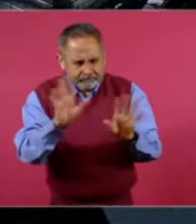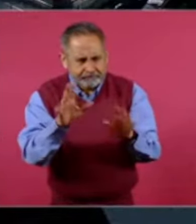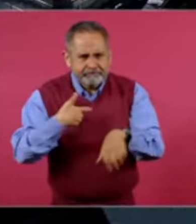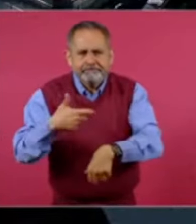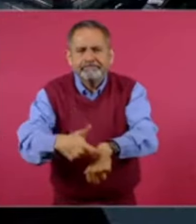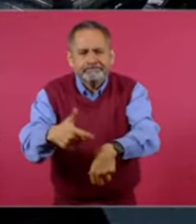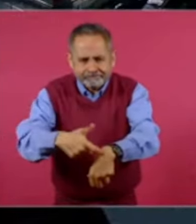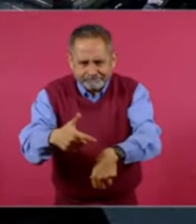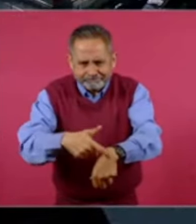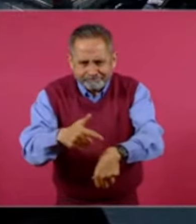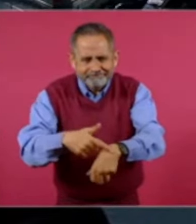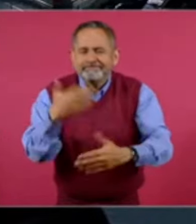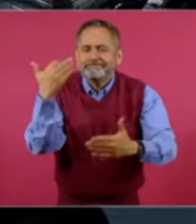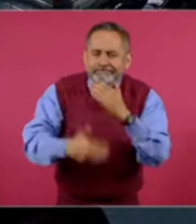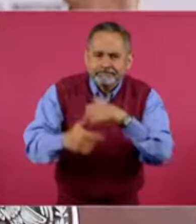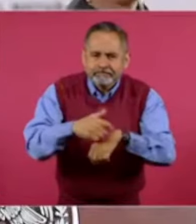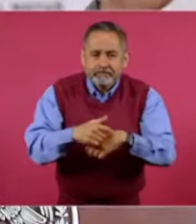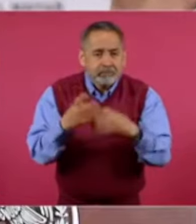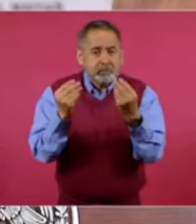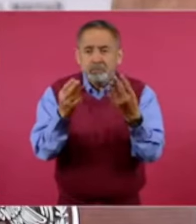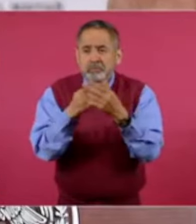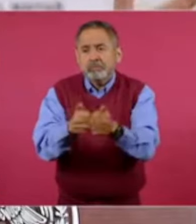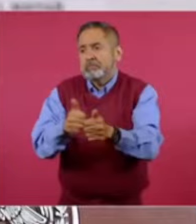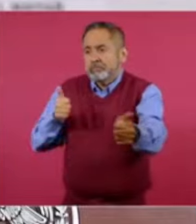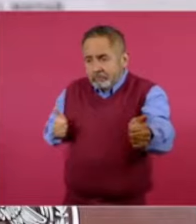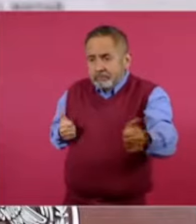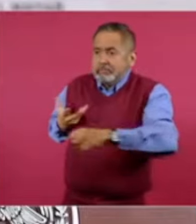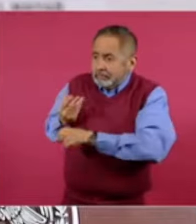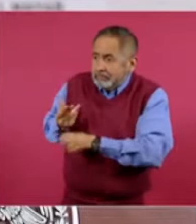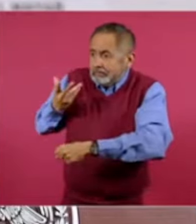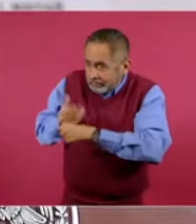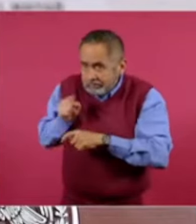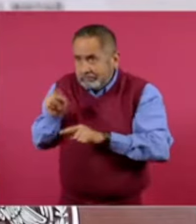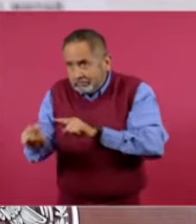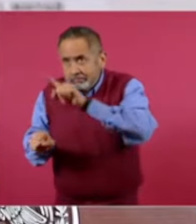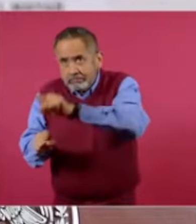tiempo. Porque es mucho el atraso.